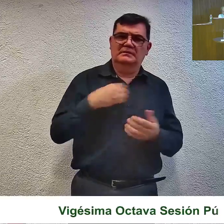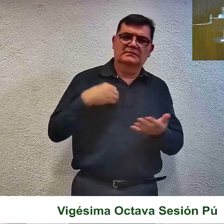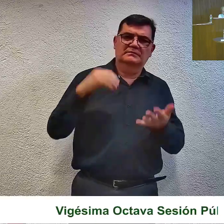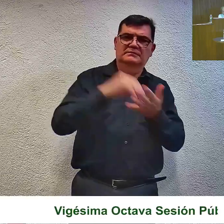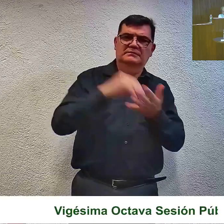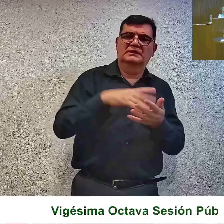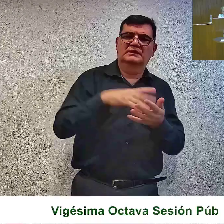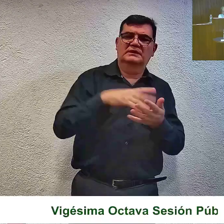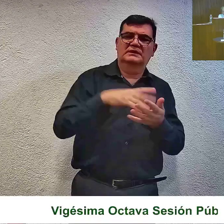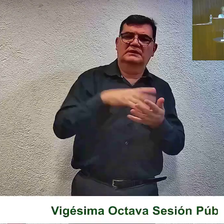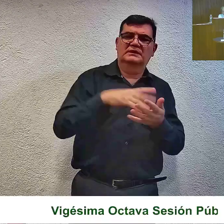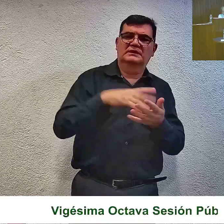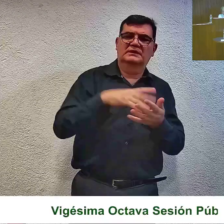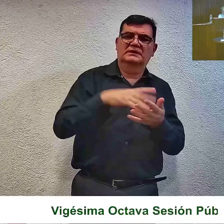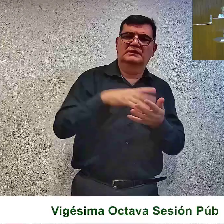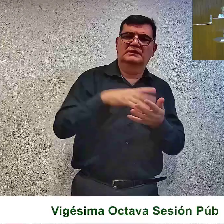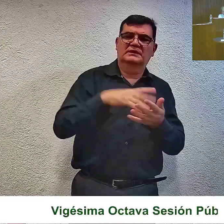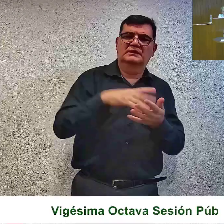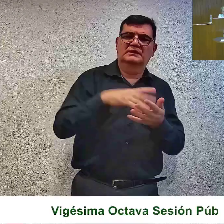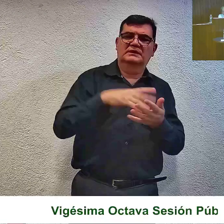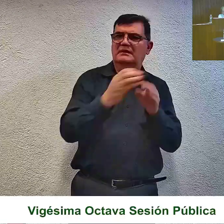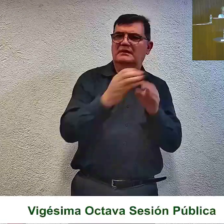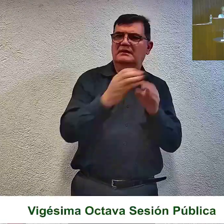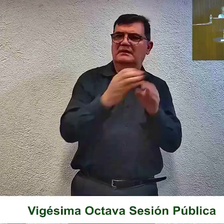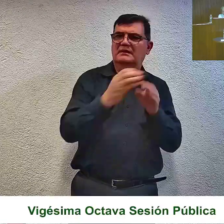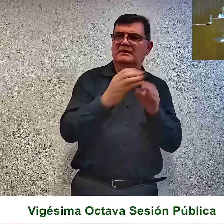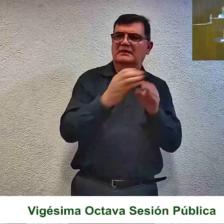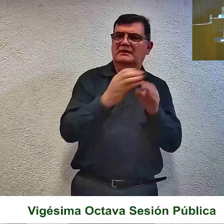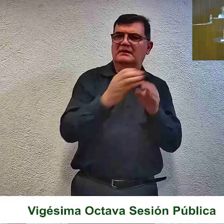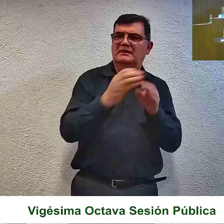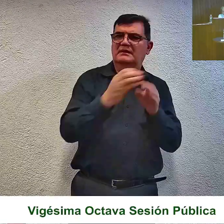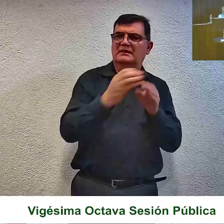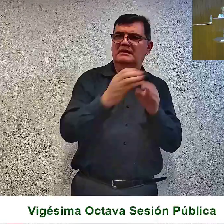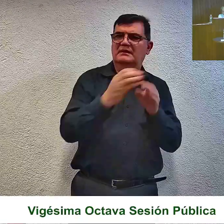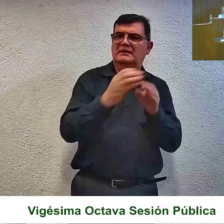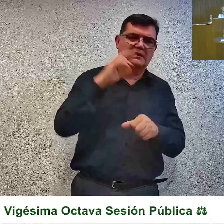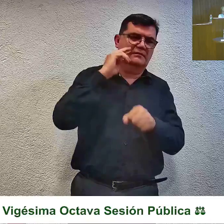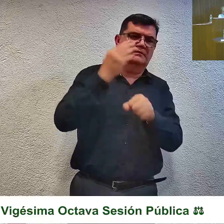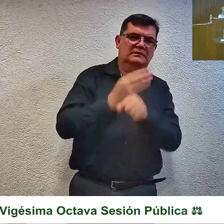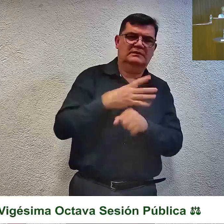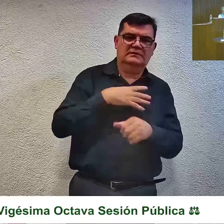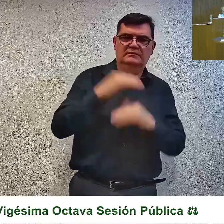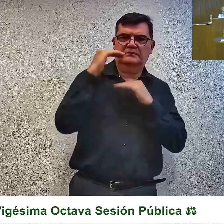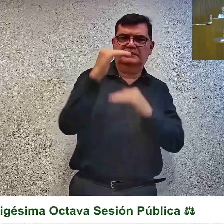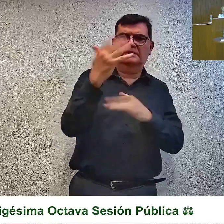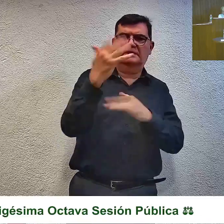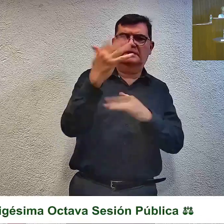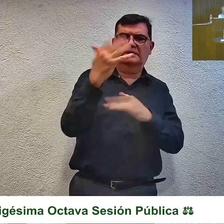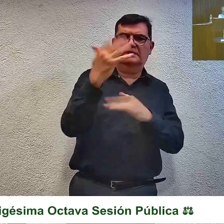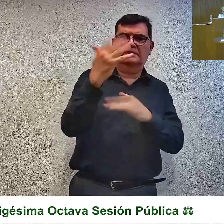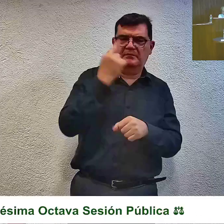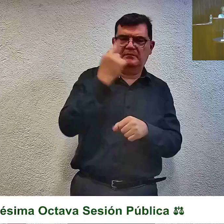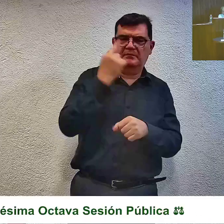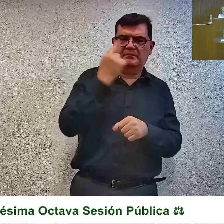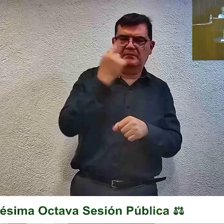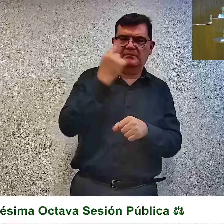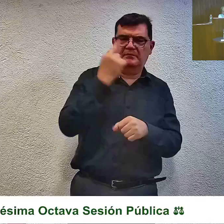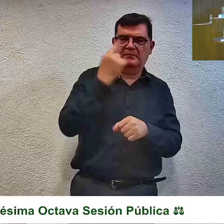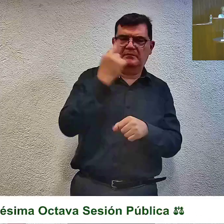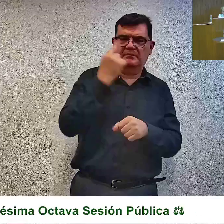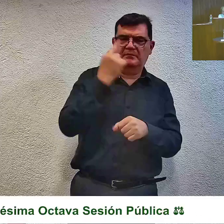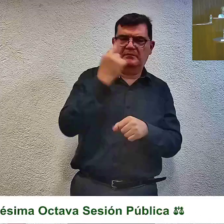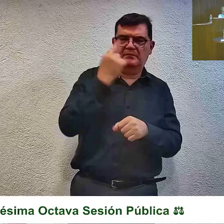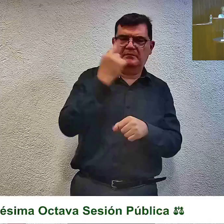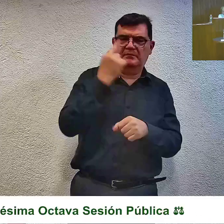determinó tener por incumplida la sentencia en cita, imponiéndose a la responsable un plazo de 10 días hábiles para el cumplimiento total de la